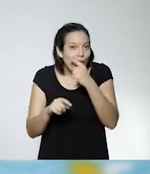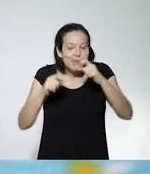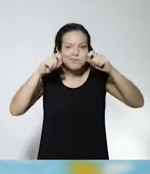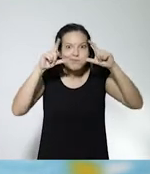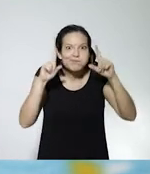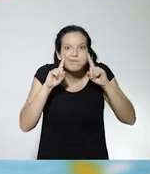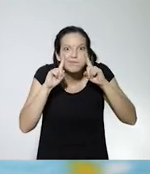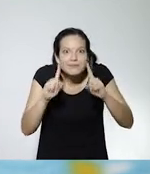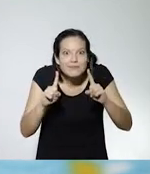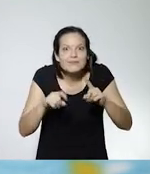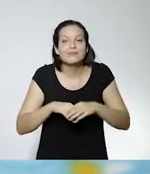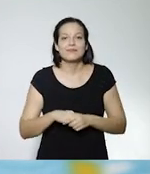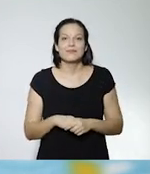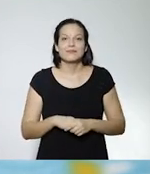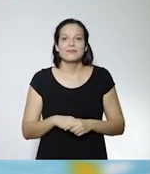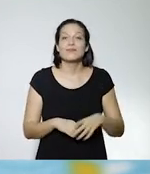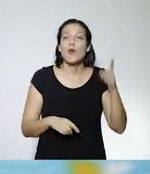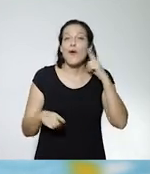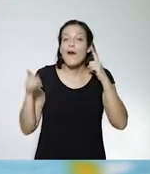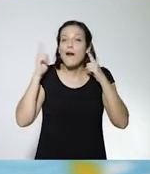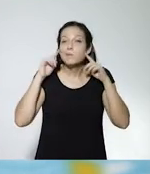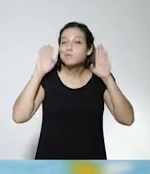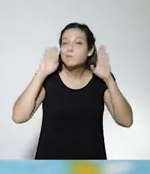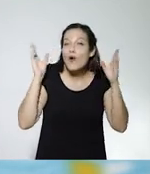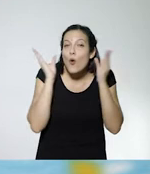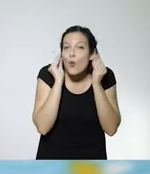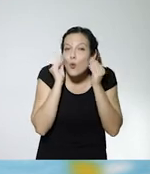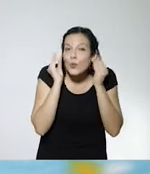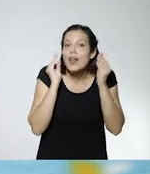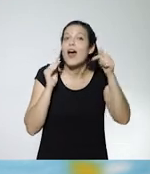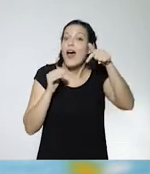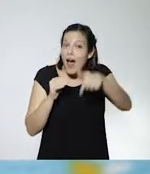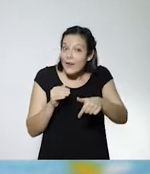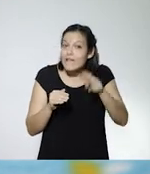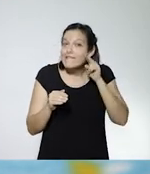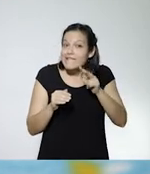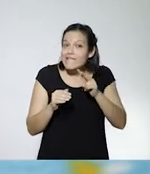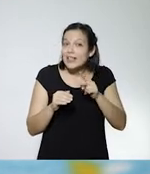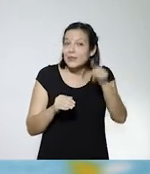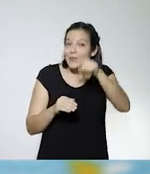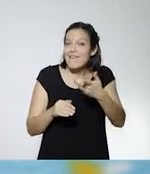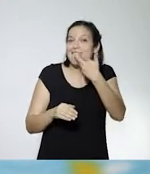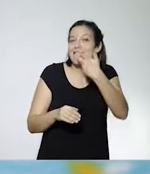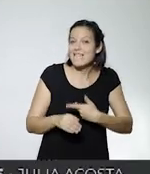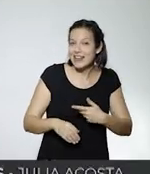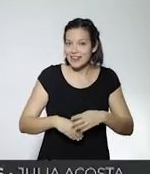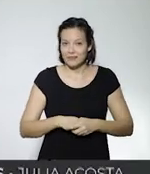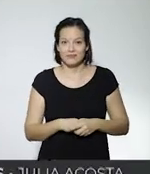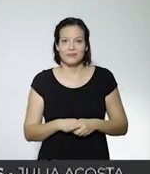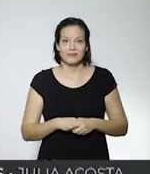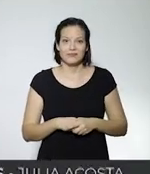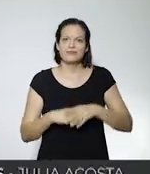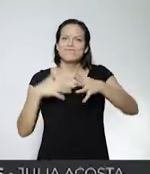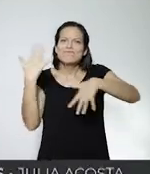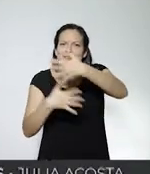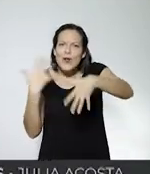los ojos, preparen sus oídos, porque ahora vamos a ver algo que les va a encantar.